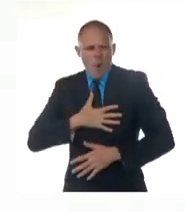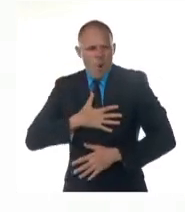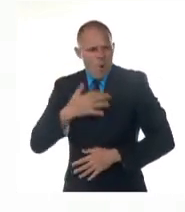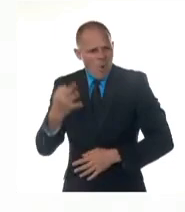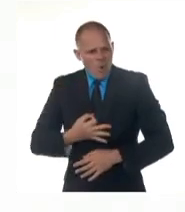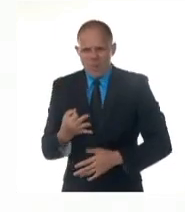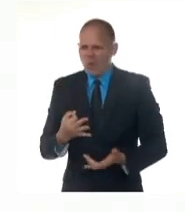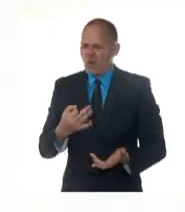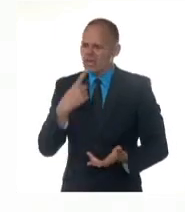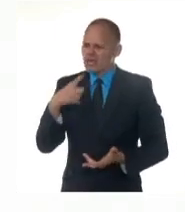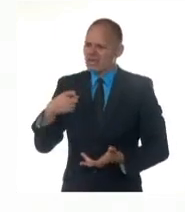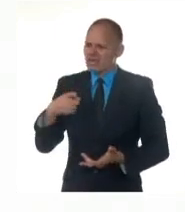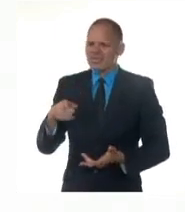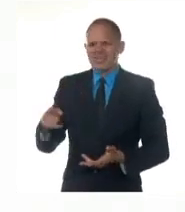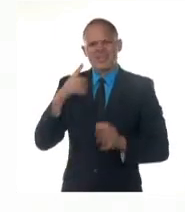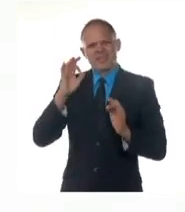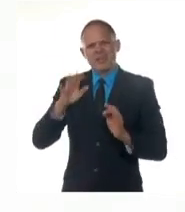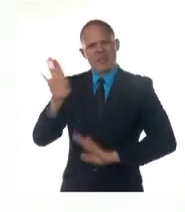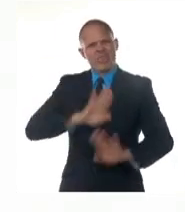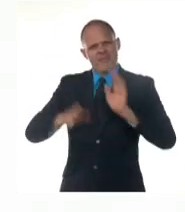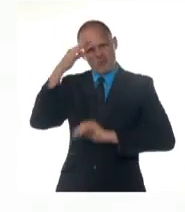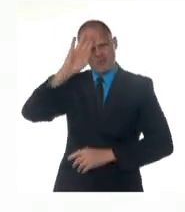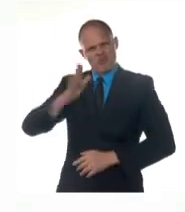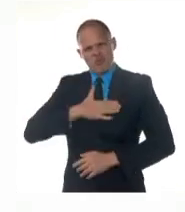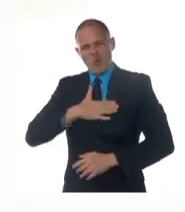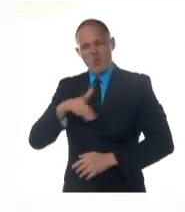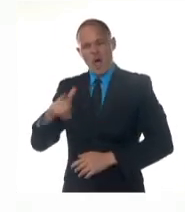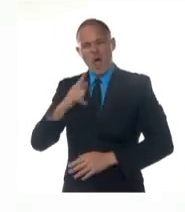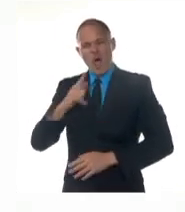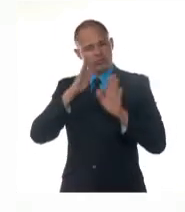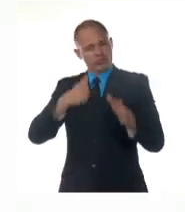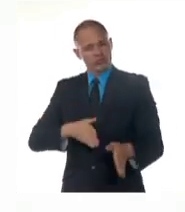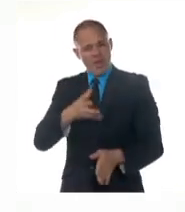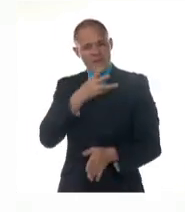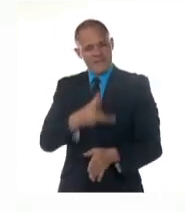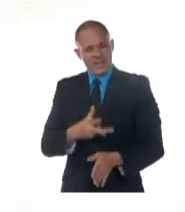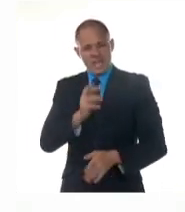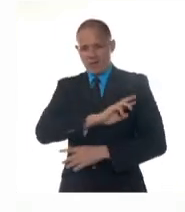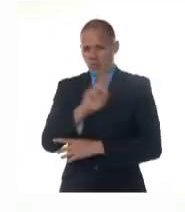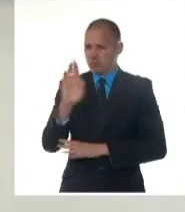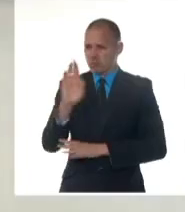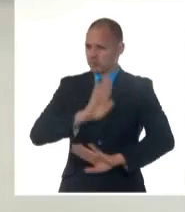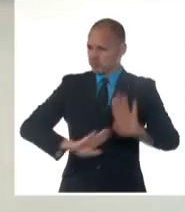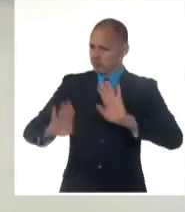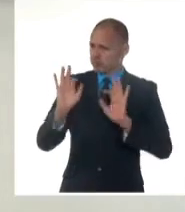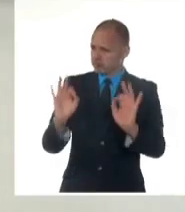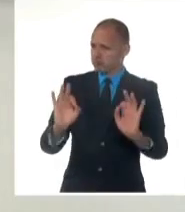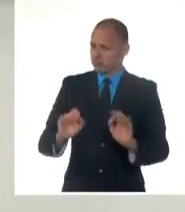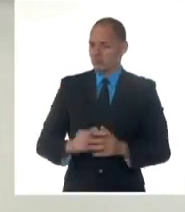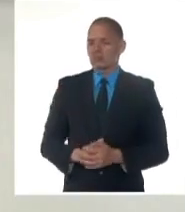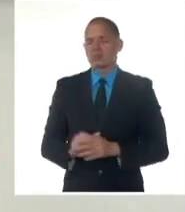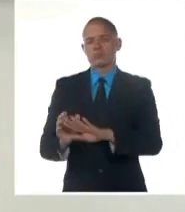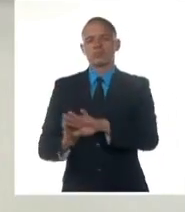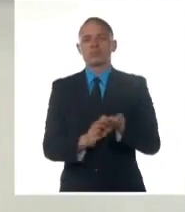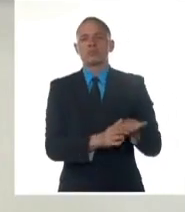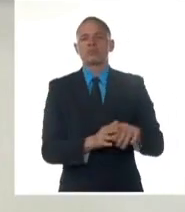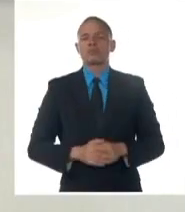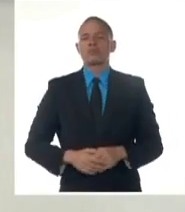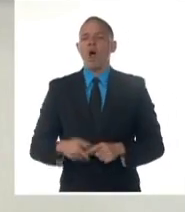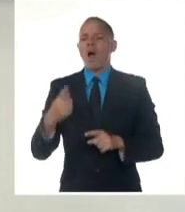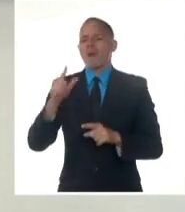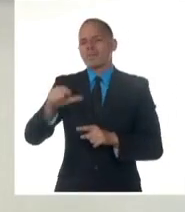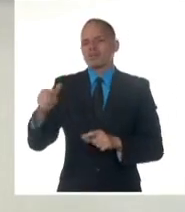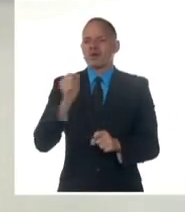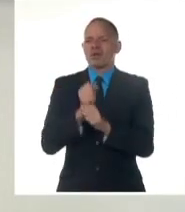emblemática, cubano hasta la médula y fiel a Fidel y a la revolución que siempre defendió. También profesionales de la radio y